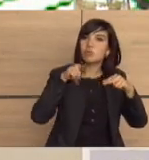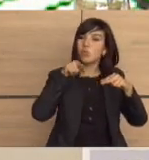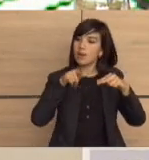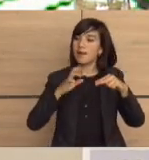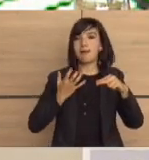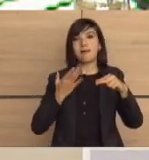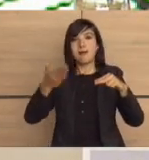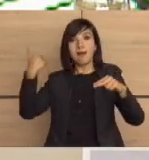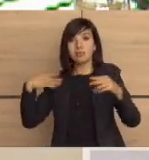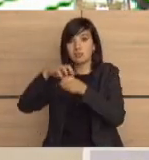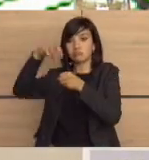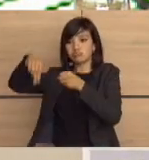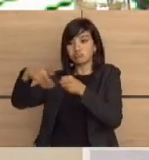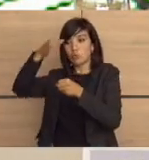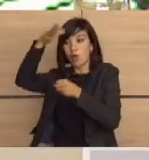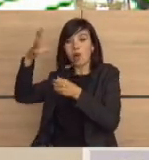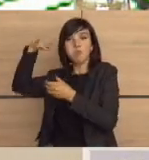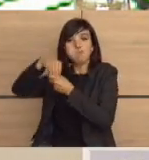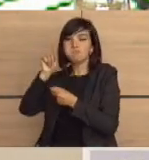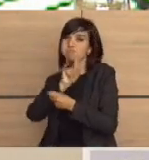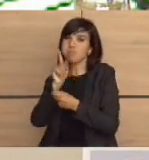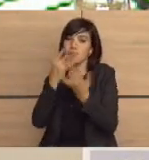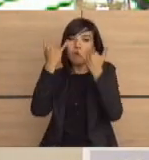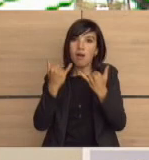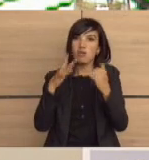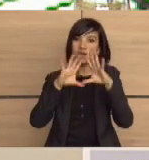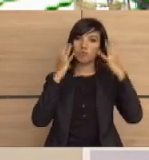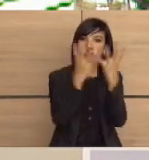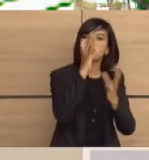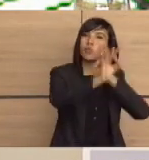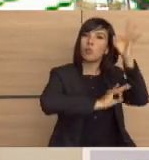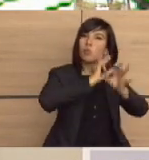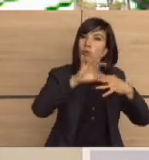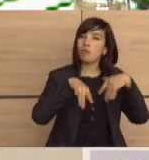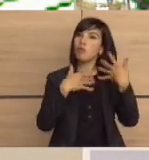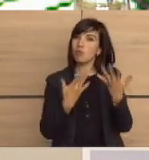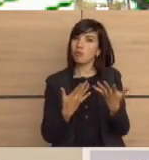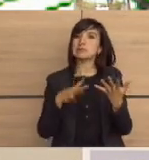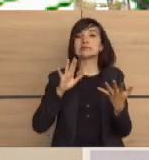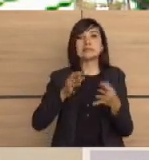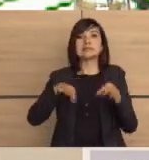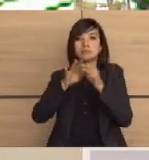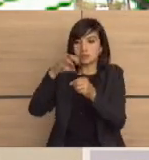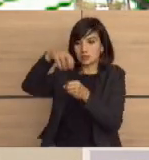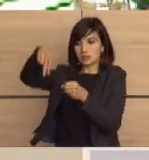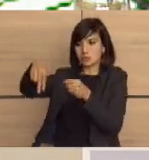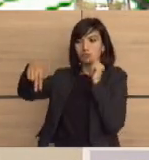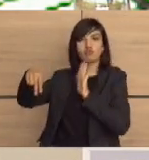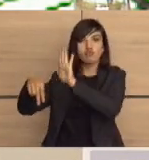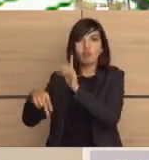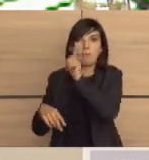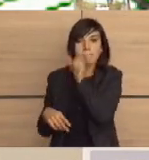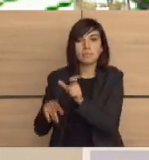lo pensemos, esté derivando de aquello que va al individuo y sus